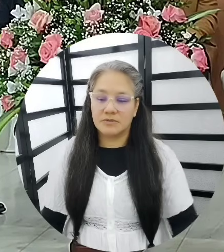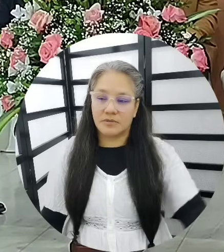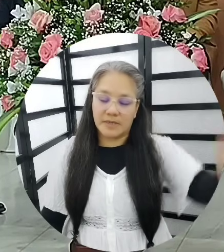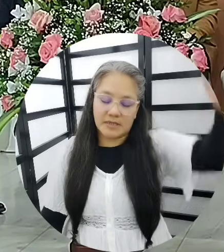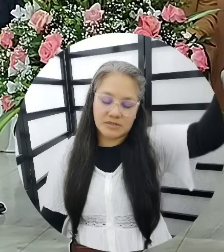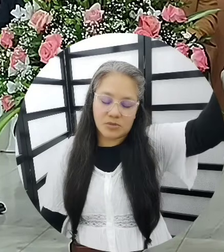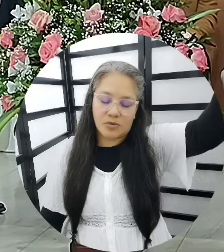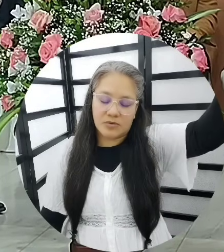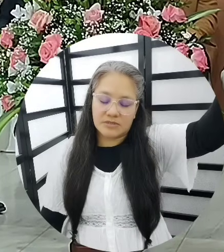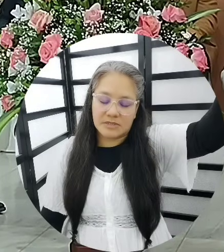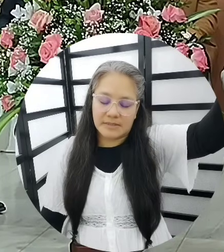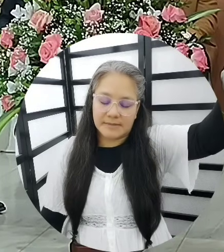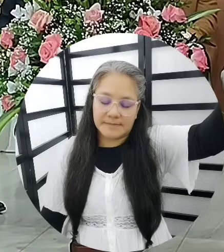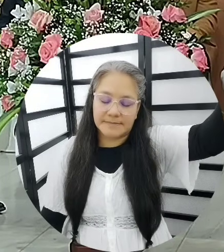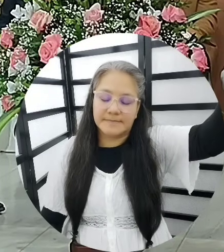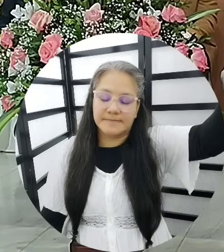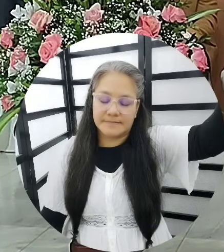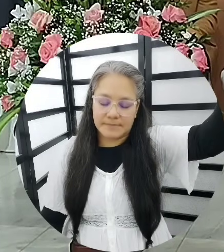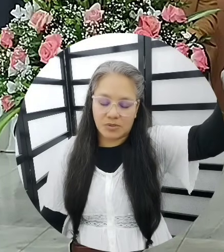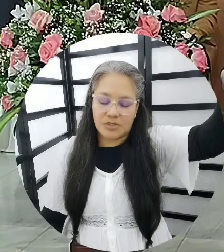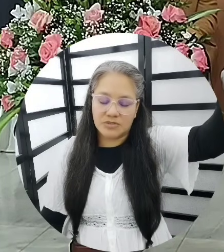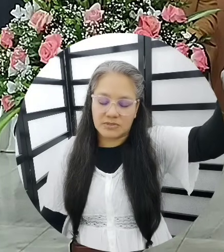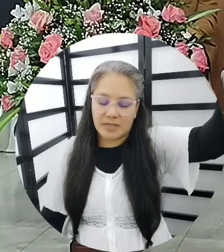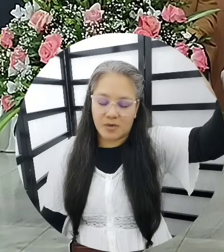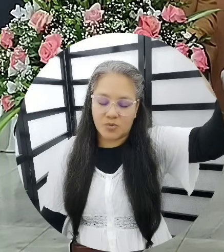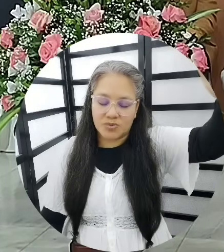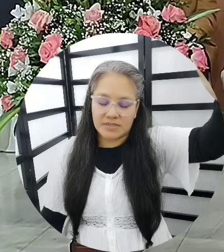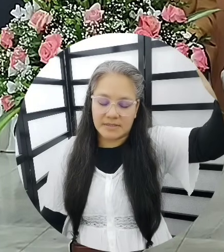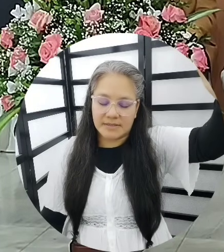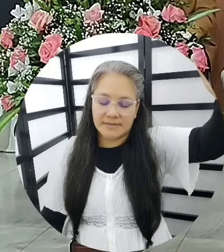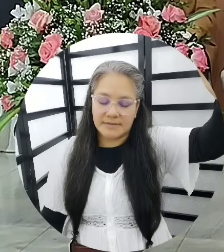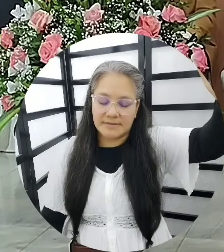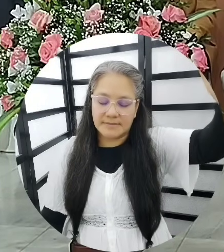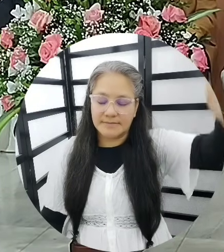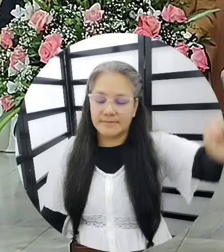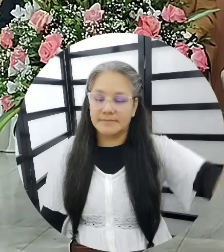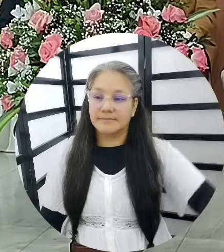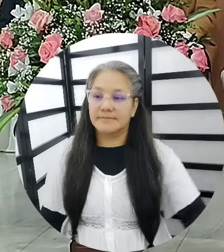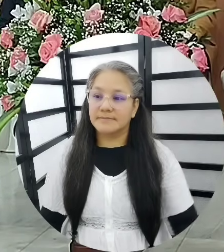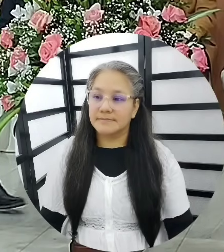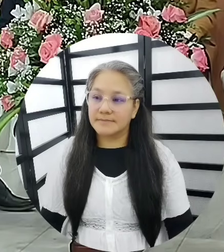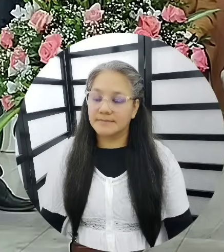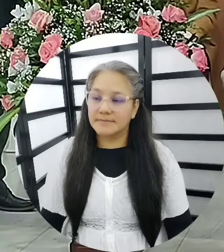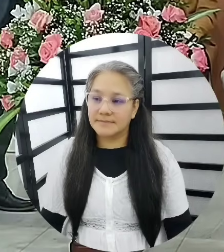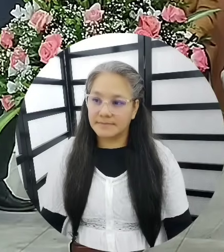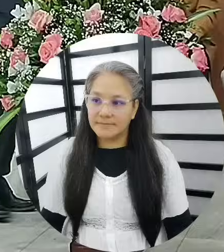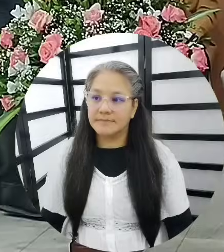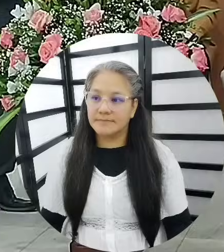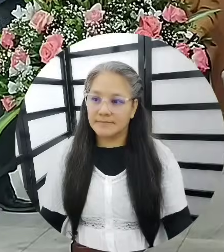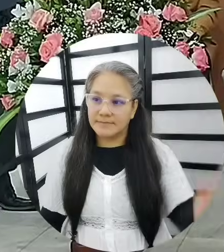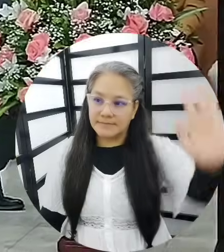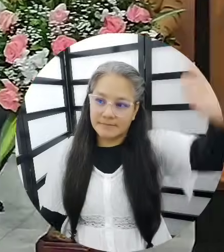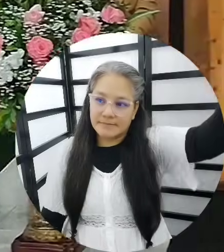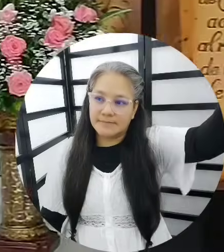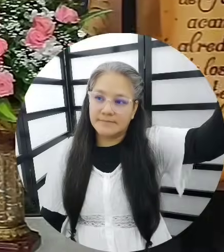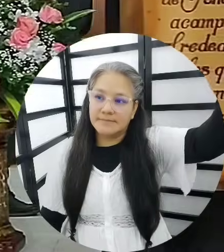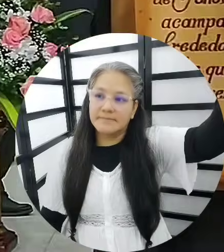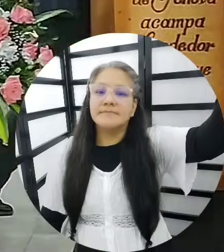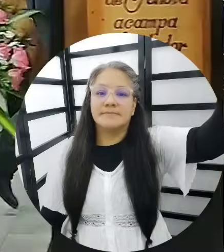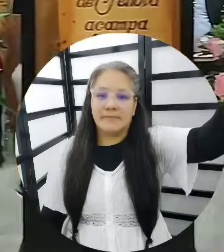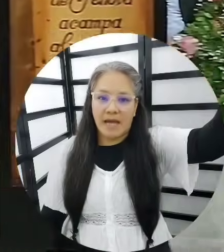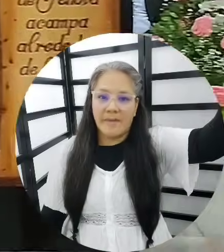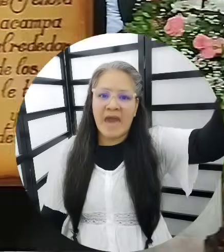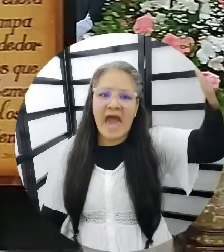los justos y Jehová los oye y los libra de todas sus angustias. Porque Dios oye la